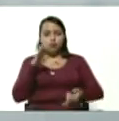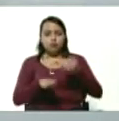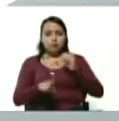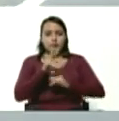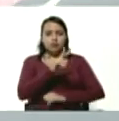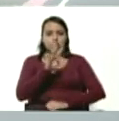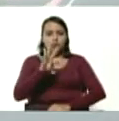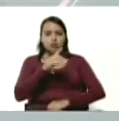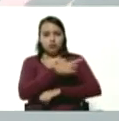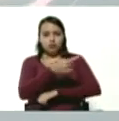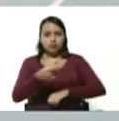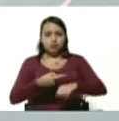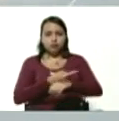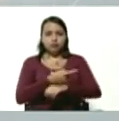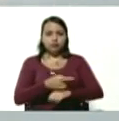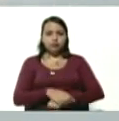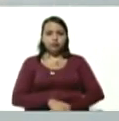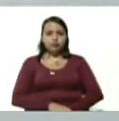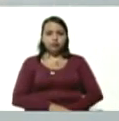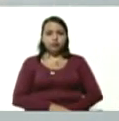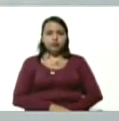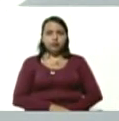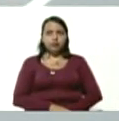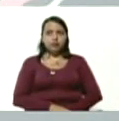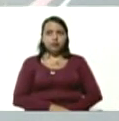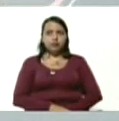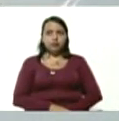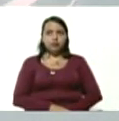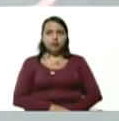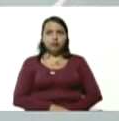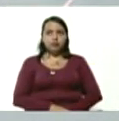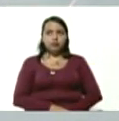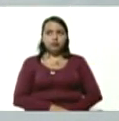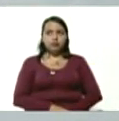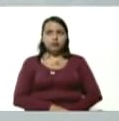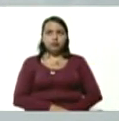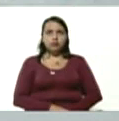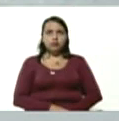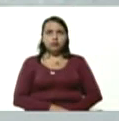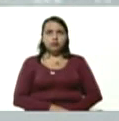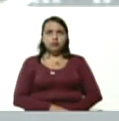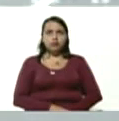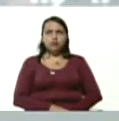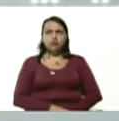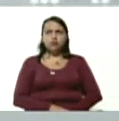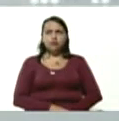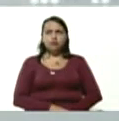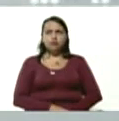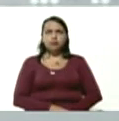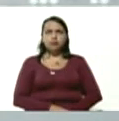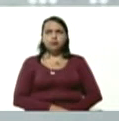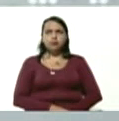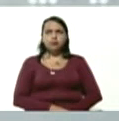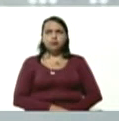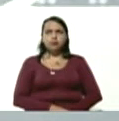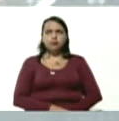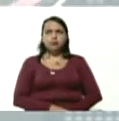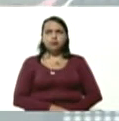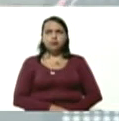de Presidencial, los 29 casos extranjeros,